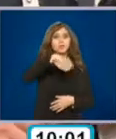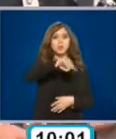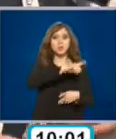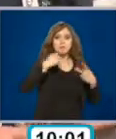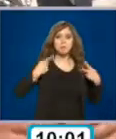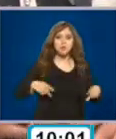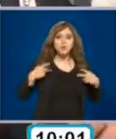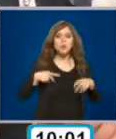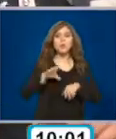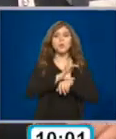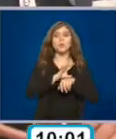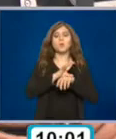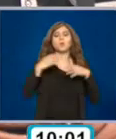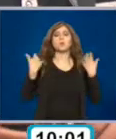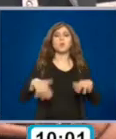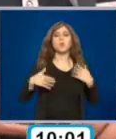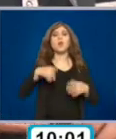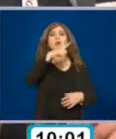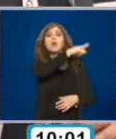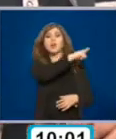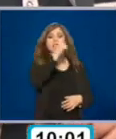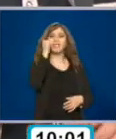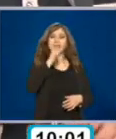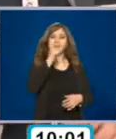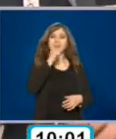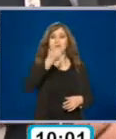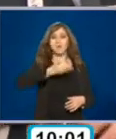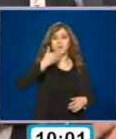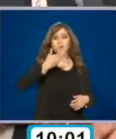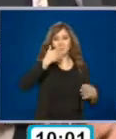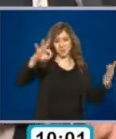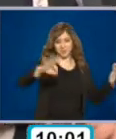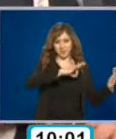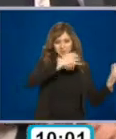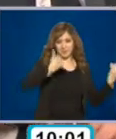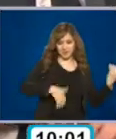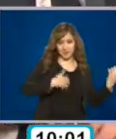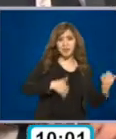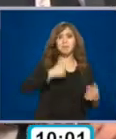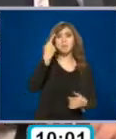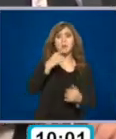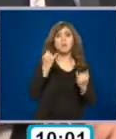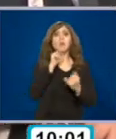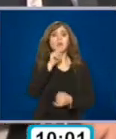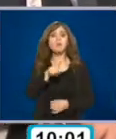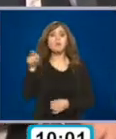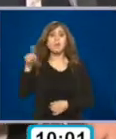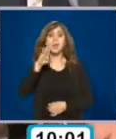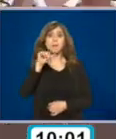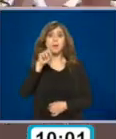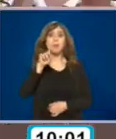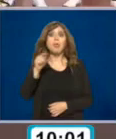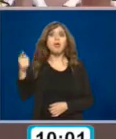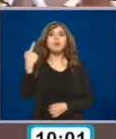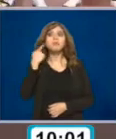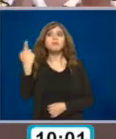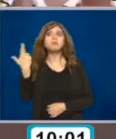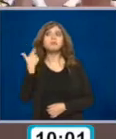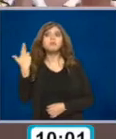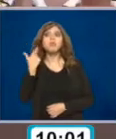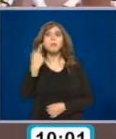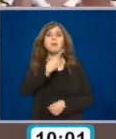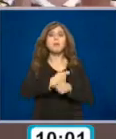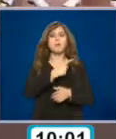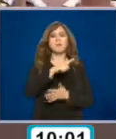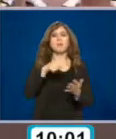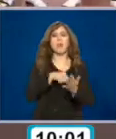mariachi tiene años que lo escuchan por allá, pero la banda está muy fuerte en este momento. Nos habían avisado que La Buena y la Mala estaba sonando en los primeros lugares, entonces no la creíamos, la verdad que era